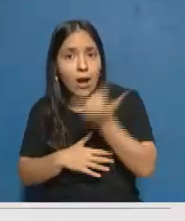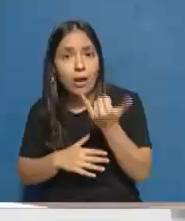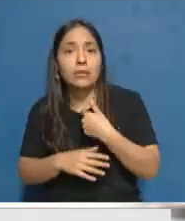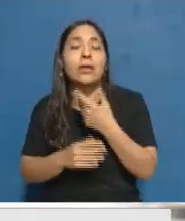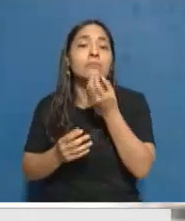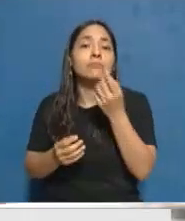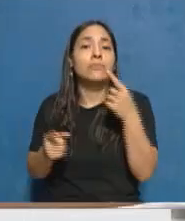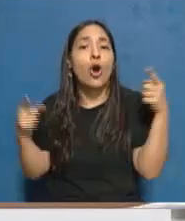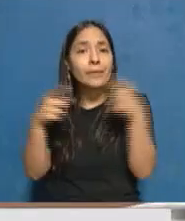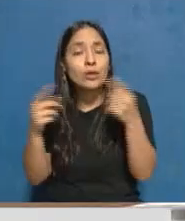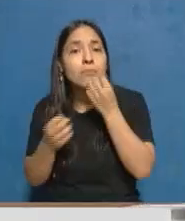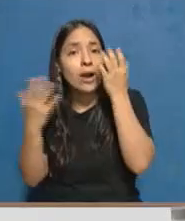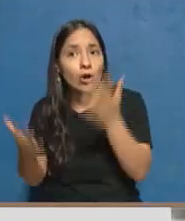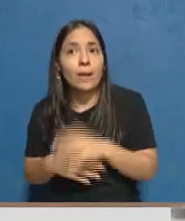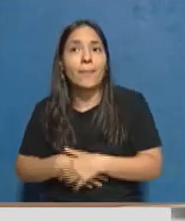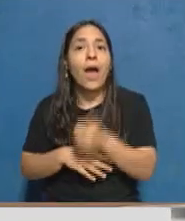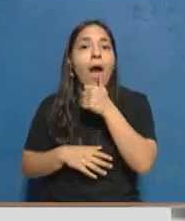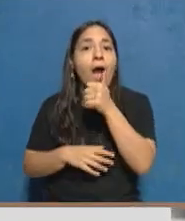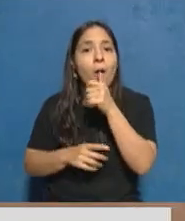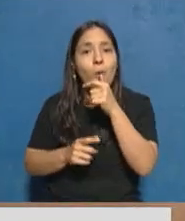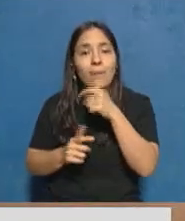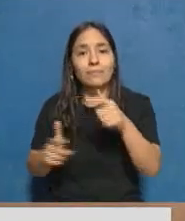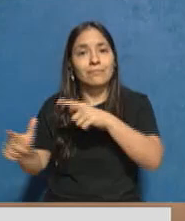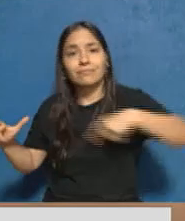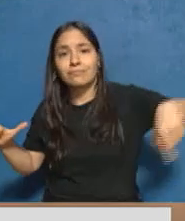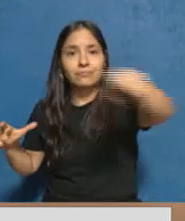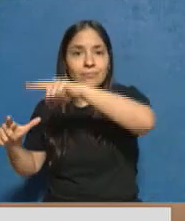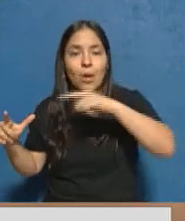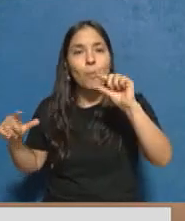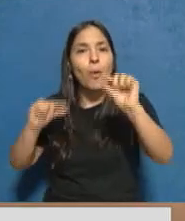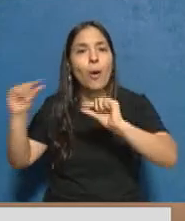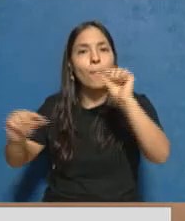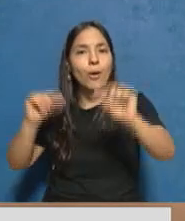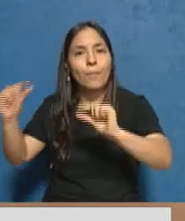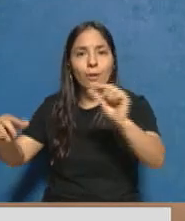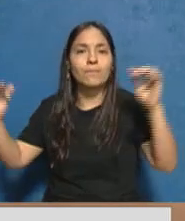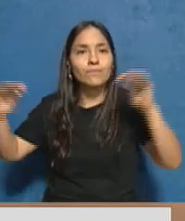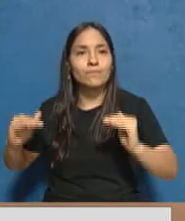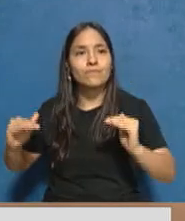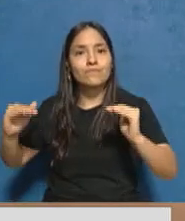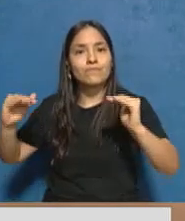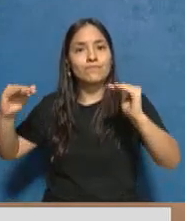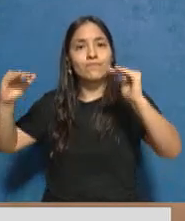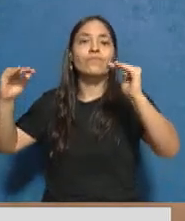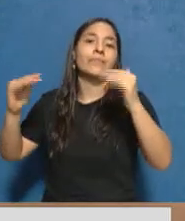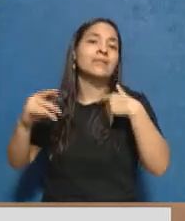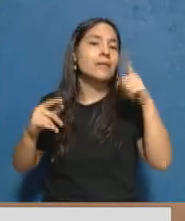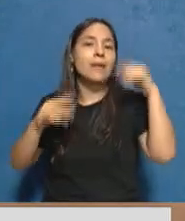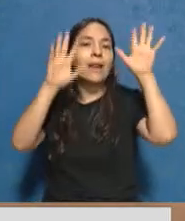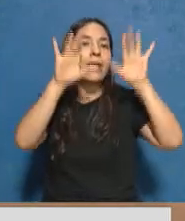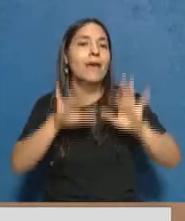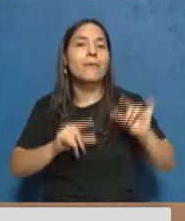mejorar. El dique está levantando de a poco, porque bueno, siempre es poca la nieve que cae en los inviernos.